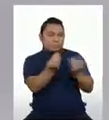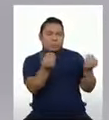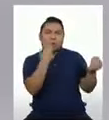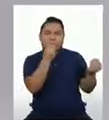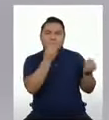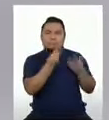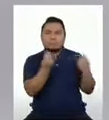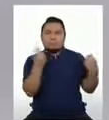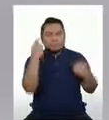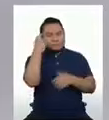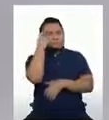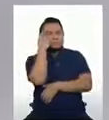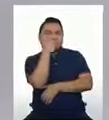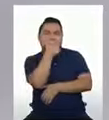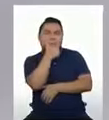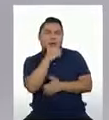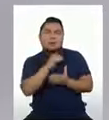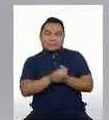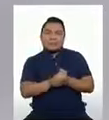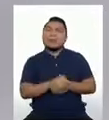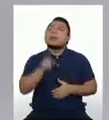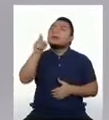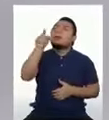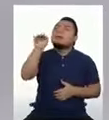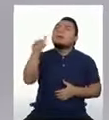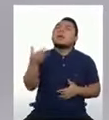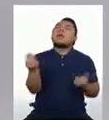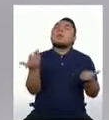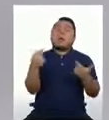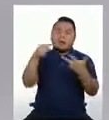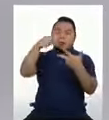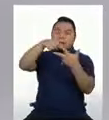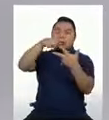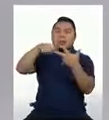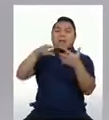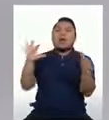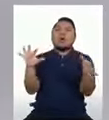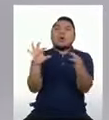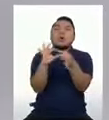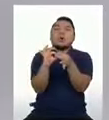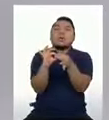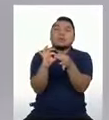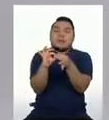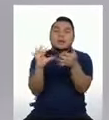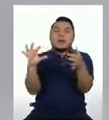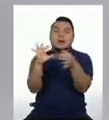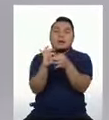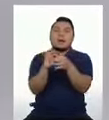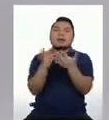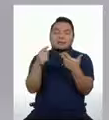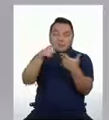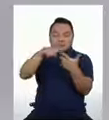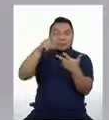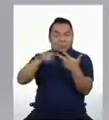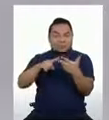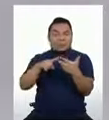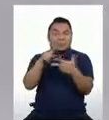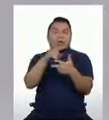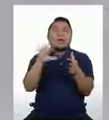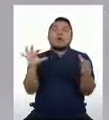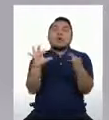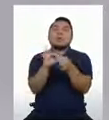tenía comida. Patti, ¿cuál crees que podría ser el conector que nos sirva para relacionar las dos primeras